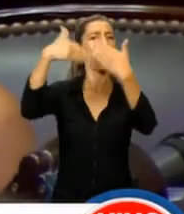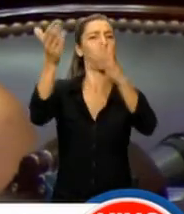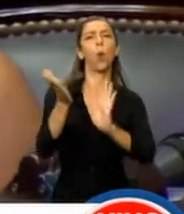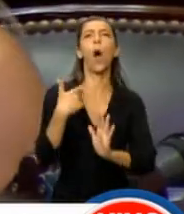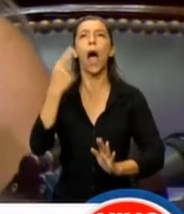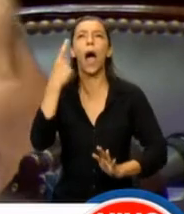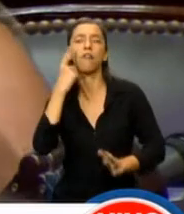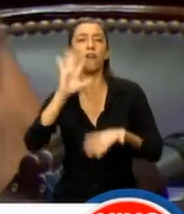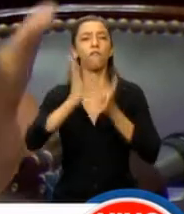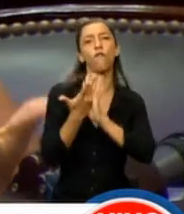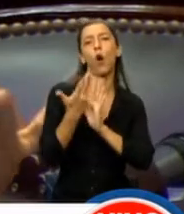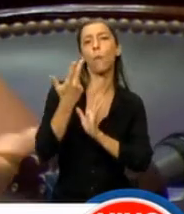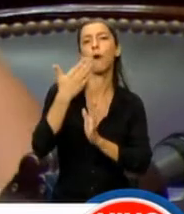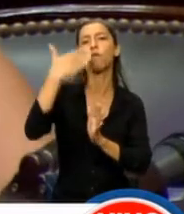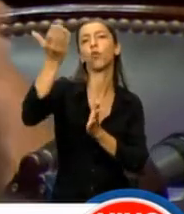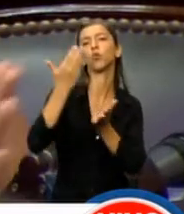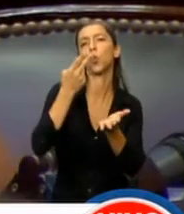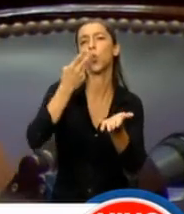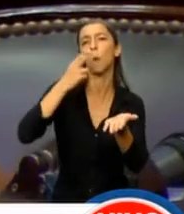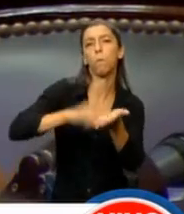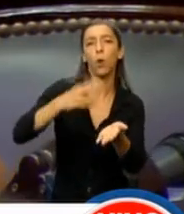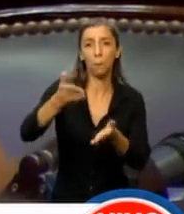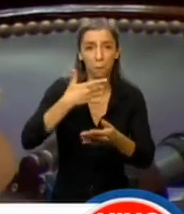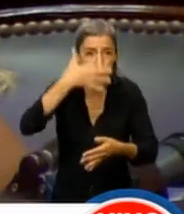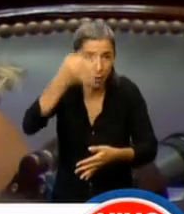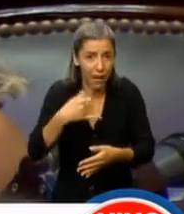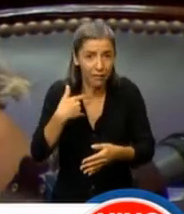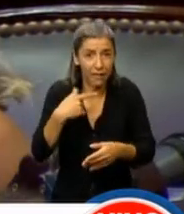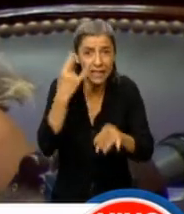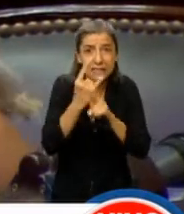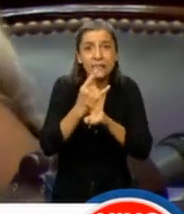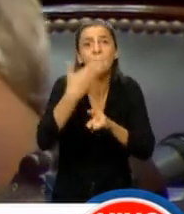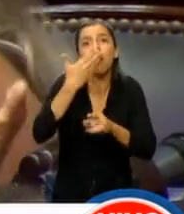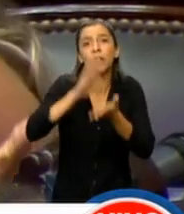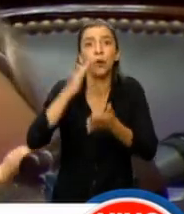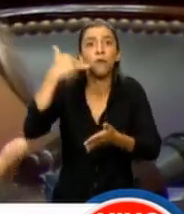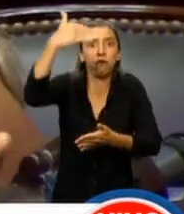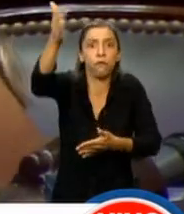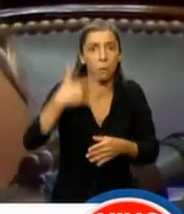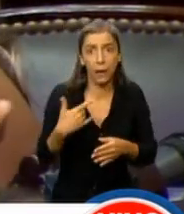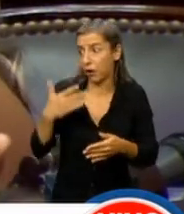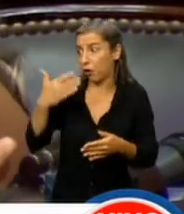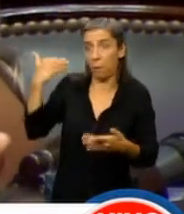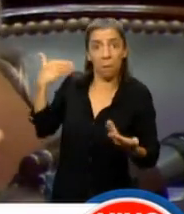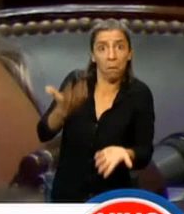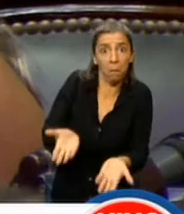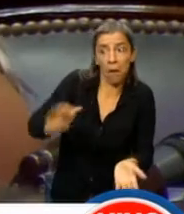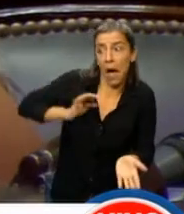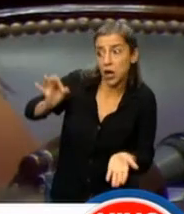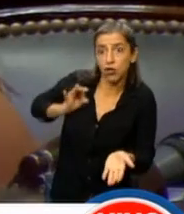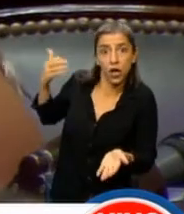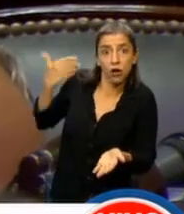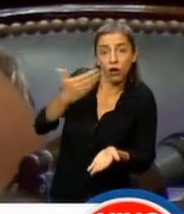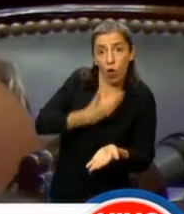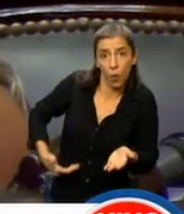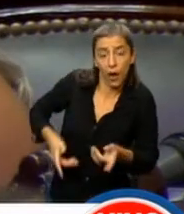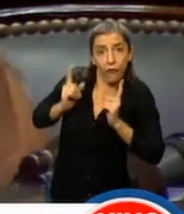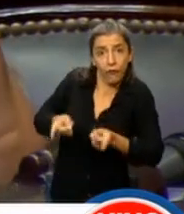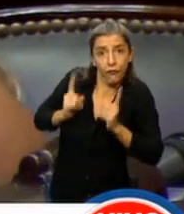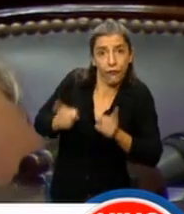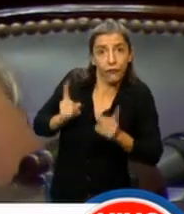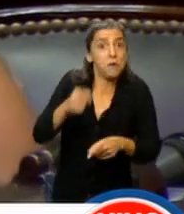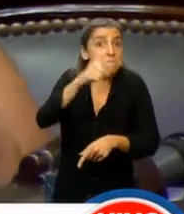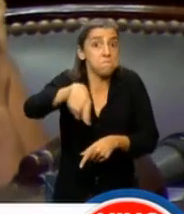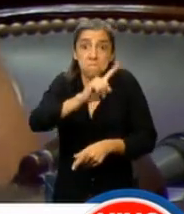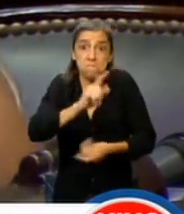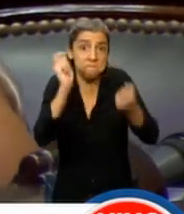los impuestos? Siempre es una idea por venir, nunca es una idea por hacer. Bueno, ya no va, después de tantos años de ser gobierno, no va, sigue